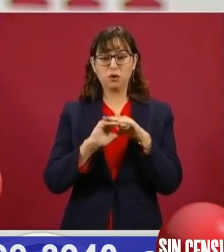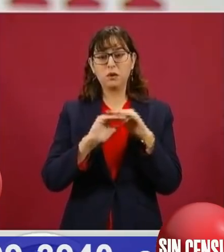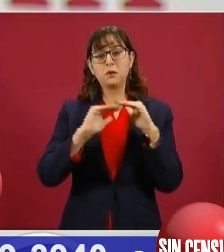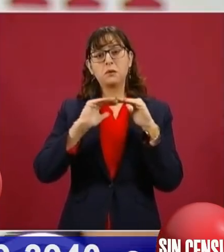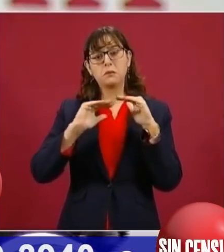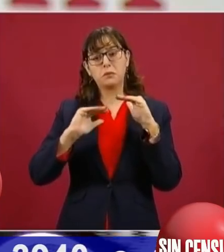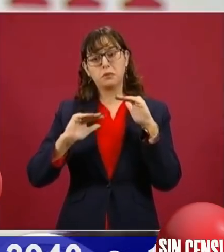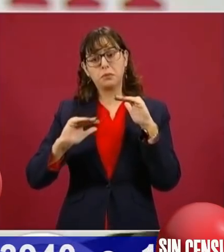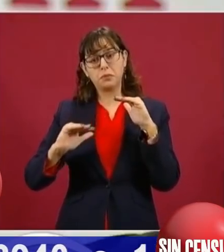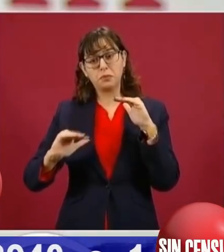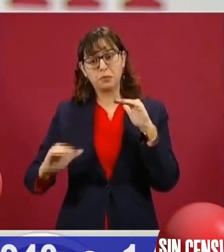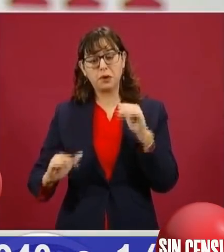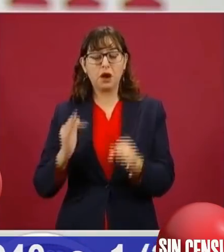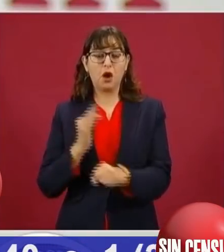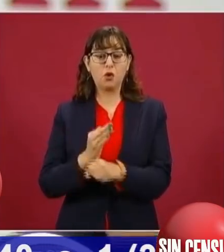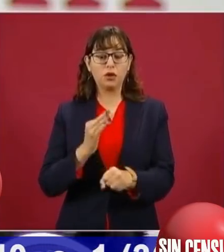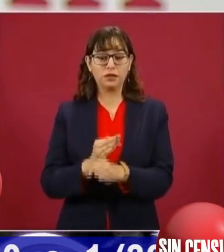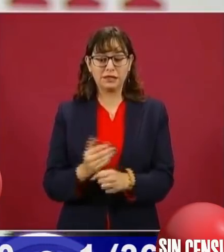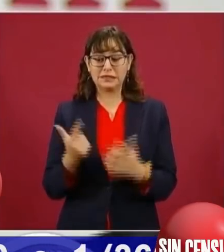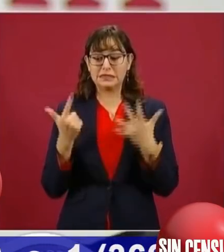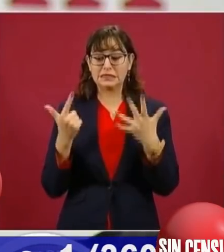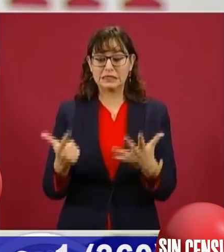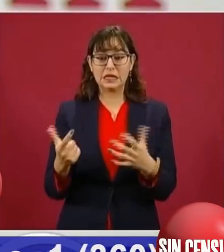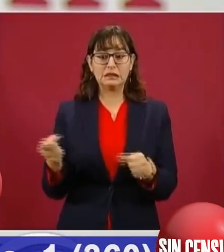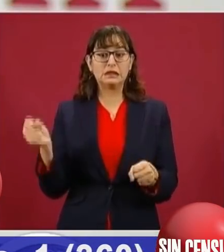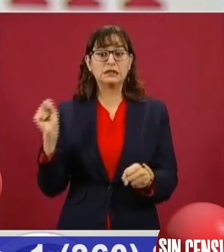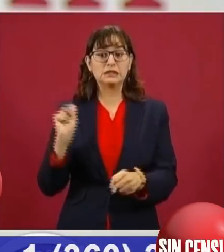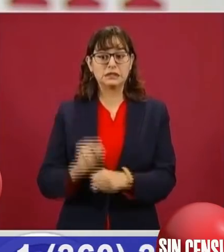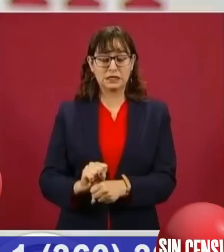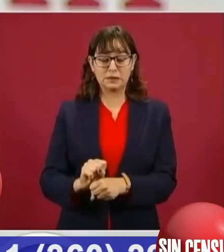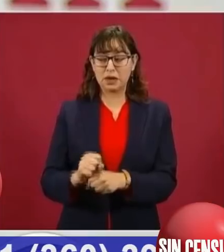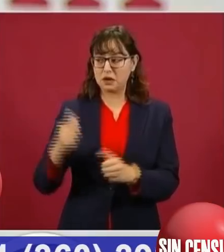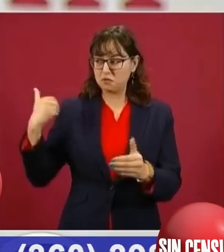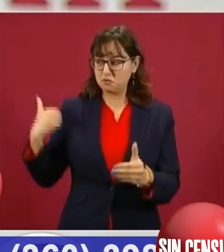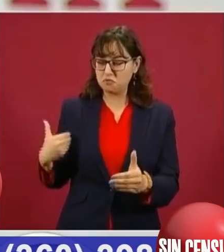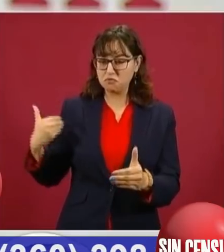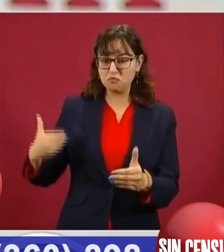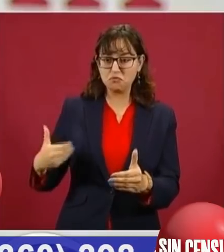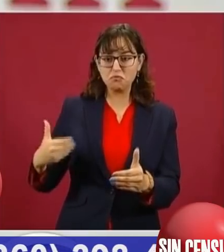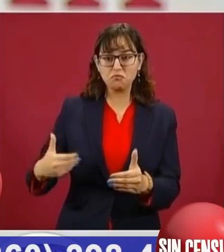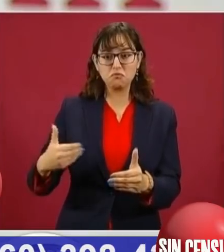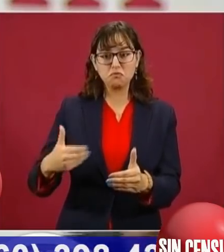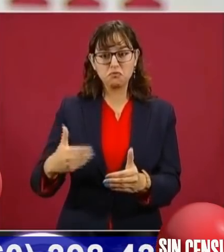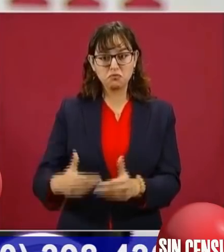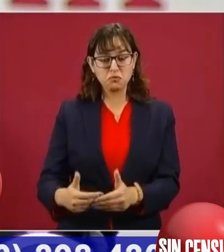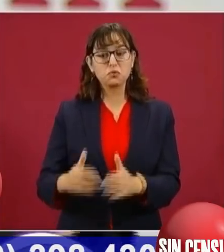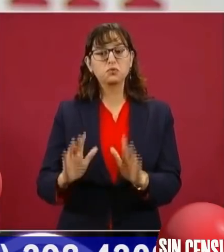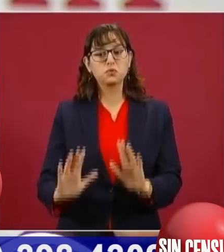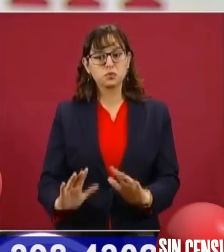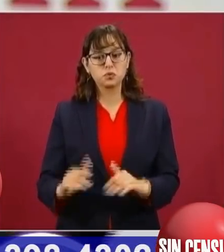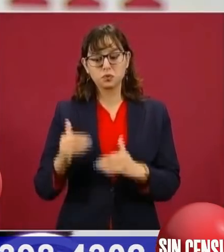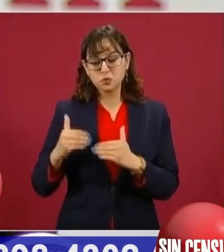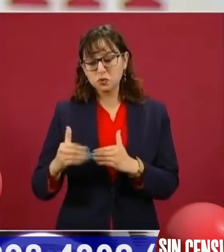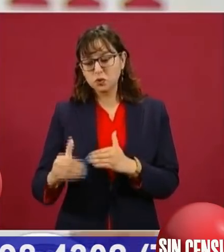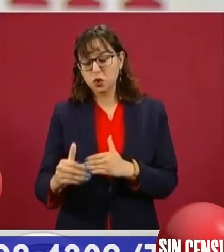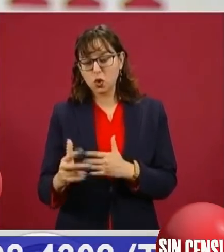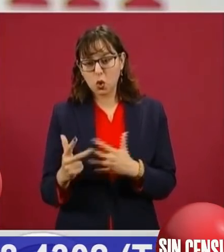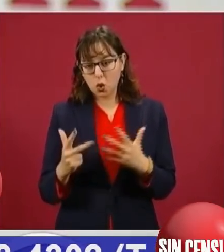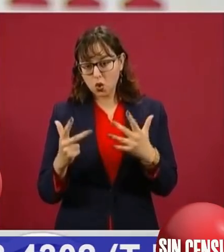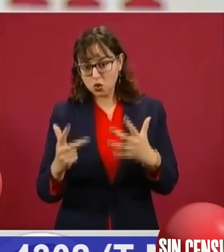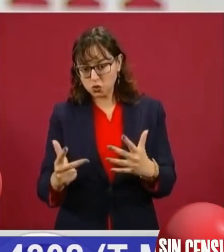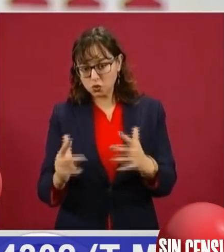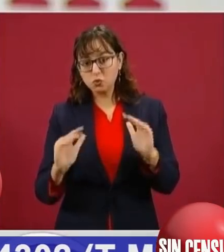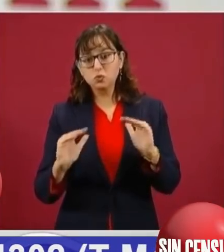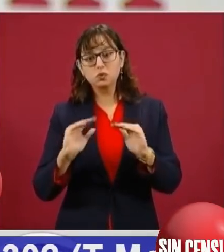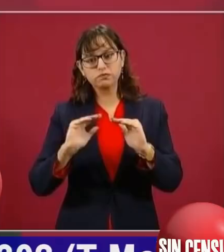llevamos 7 semanas consecutivas, estamos durante la 8ª semana consecutiva en la que vemos ya un